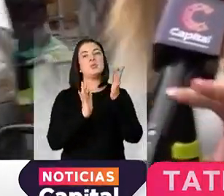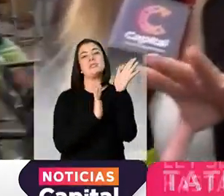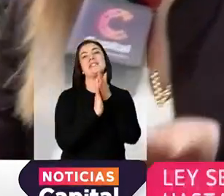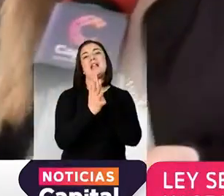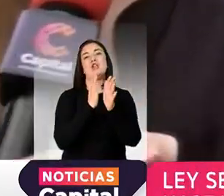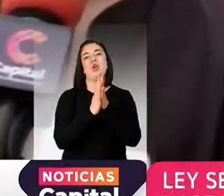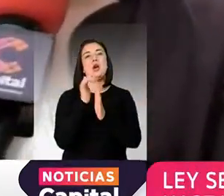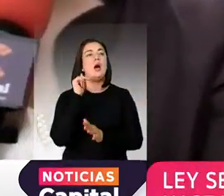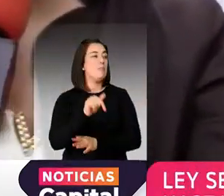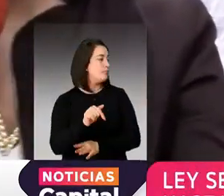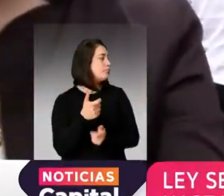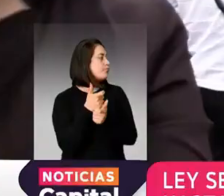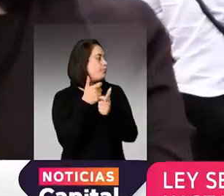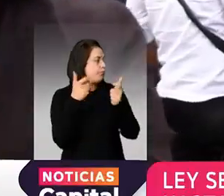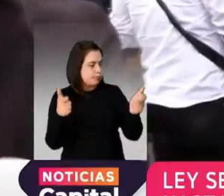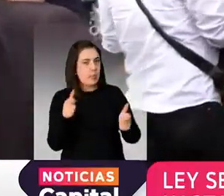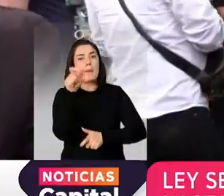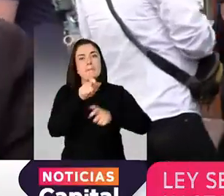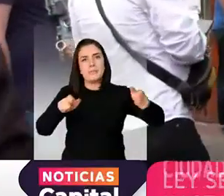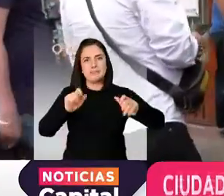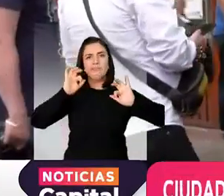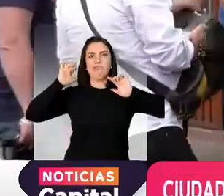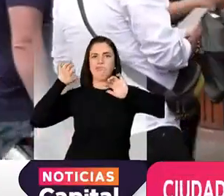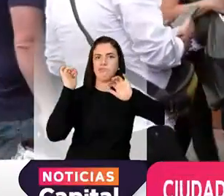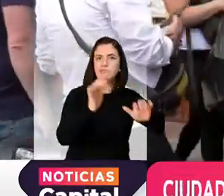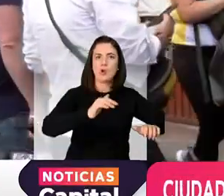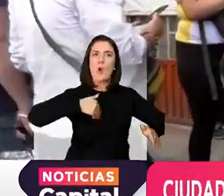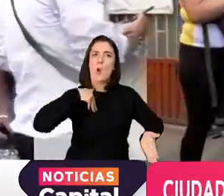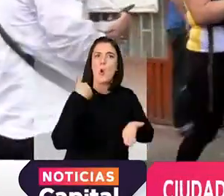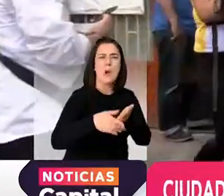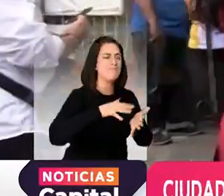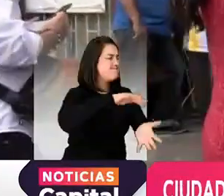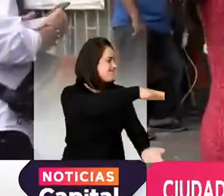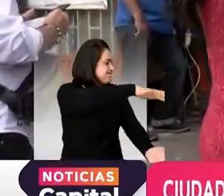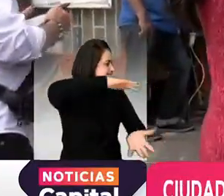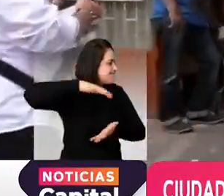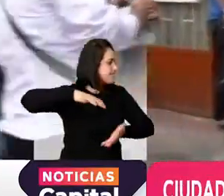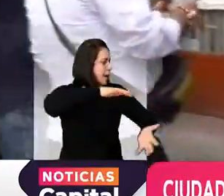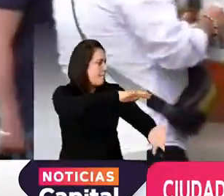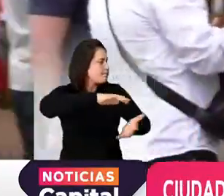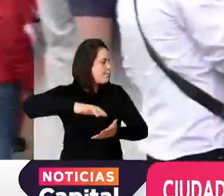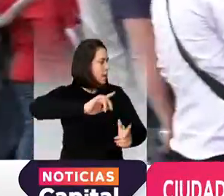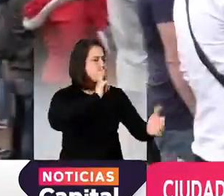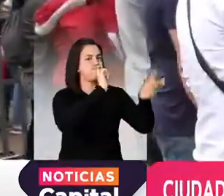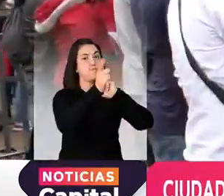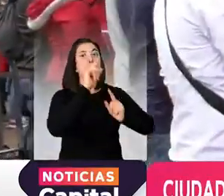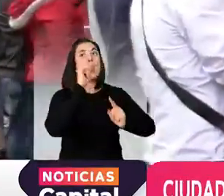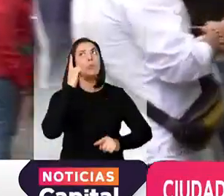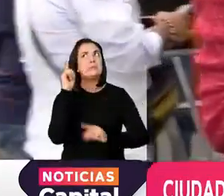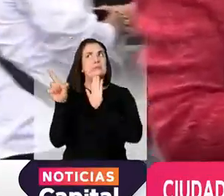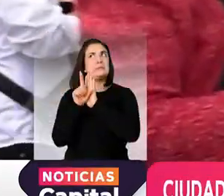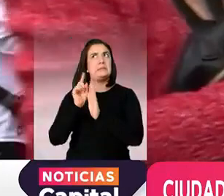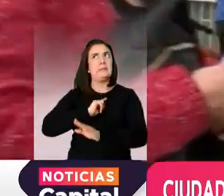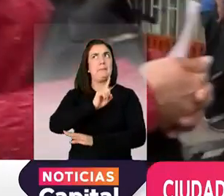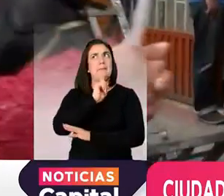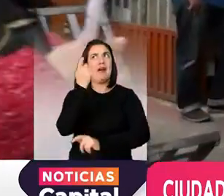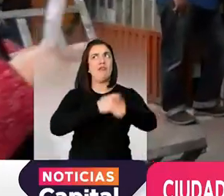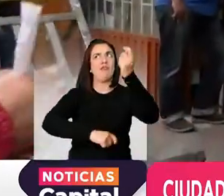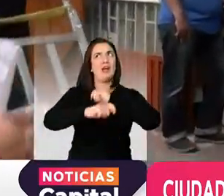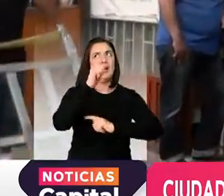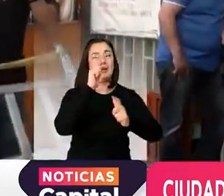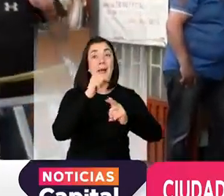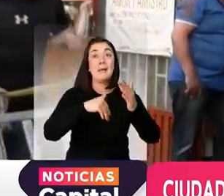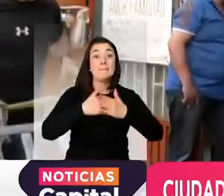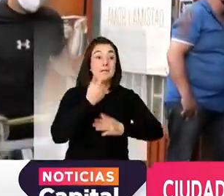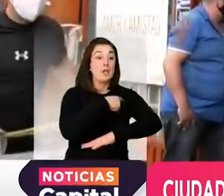una alta afluencia de personas que están comprando licor con motivo de, como usted lo mencionaba, la ley seca, la cual rige desde las 0 horas